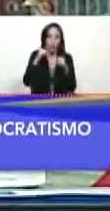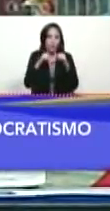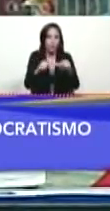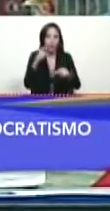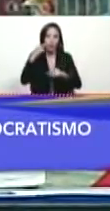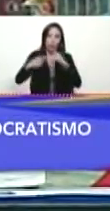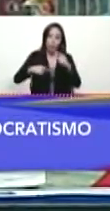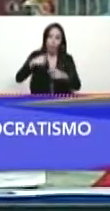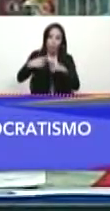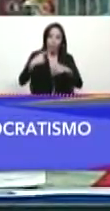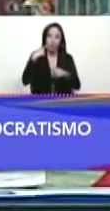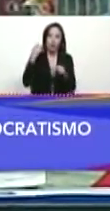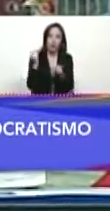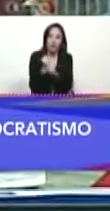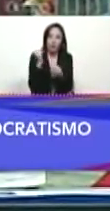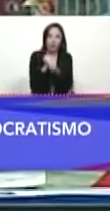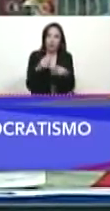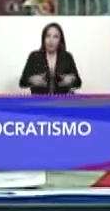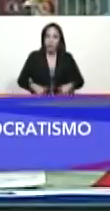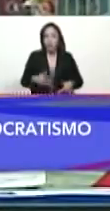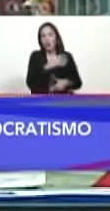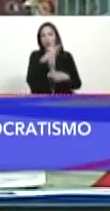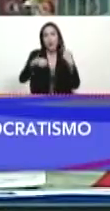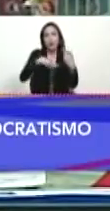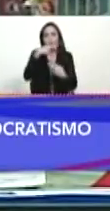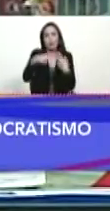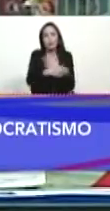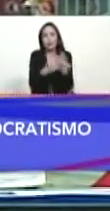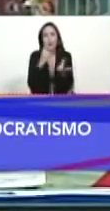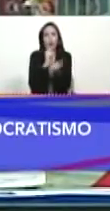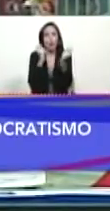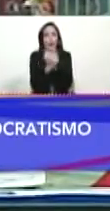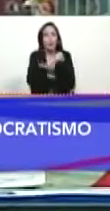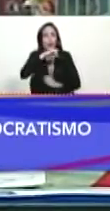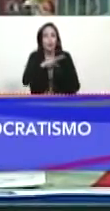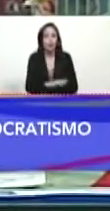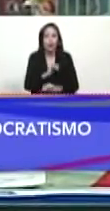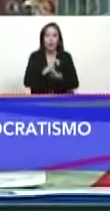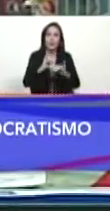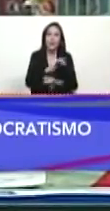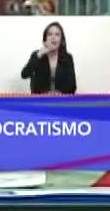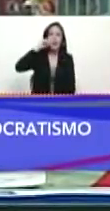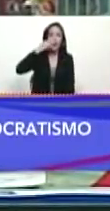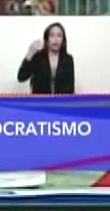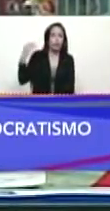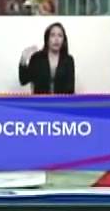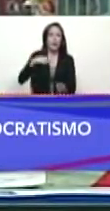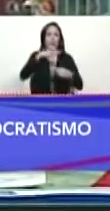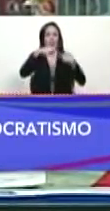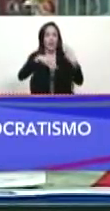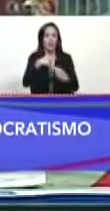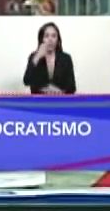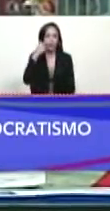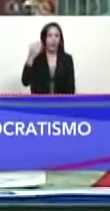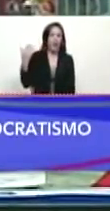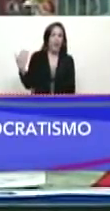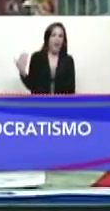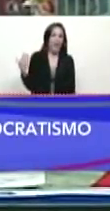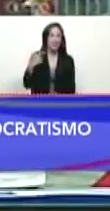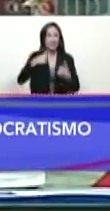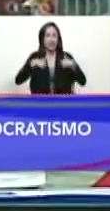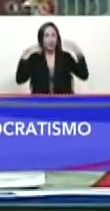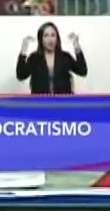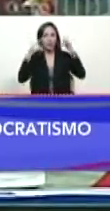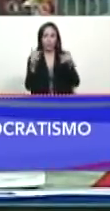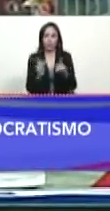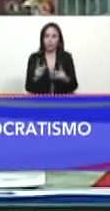diaria. La revolución no es para una fecha histórica. Esa fecha de la revolución pasada que yo celebro, una